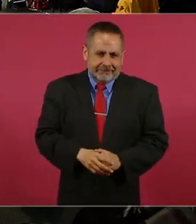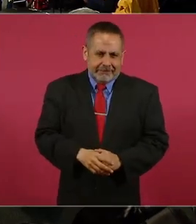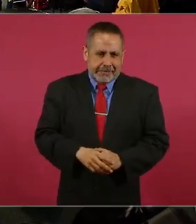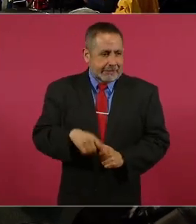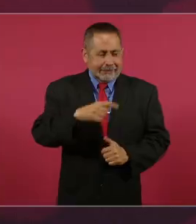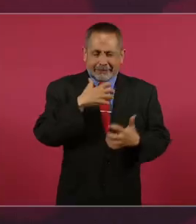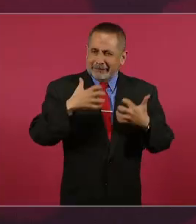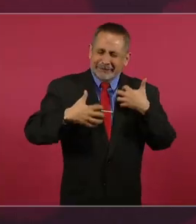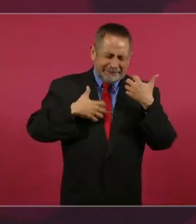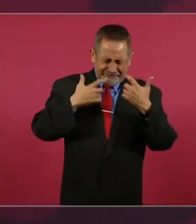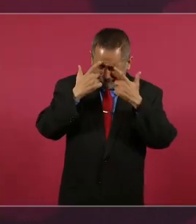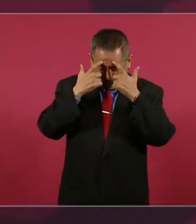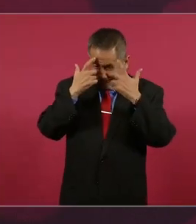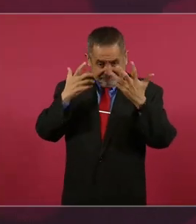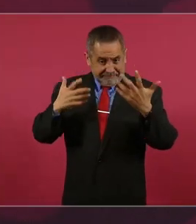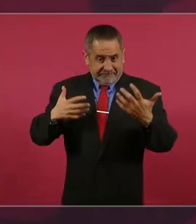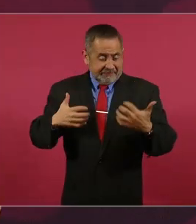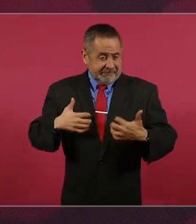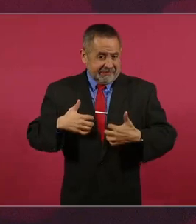desatados, ¿no?